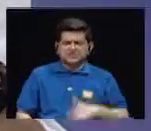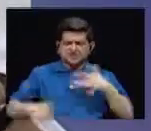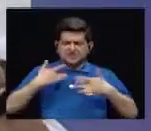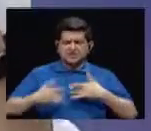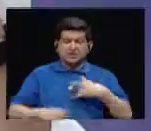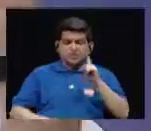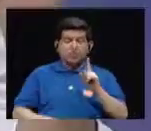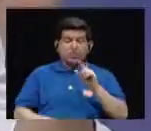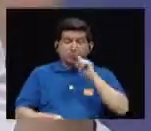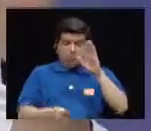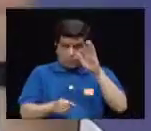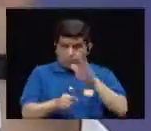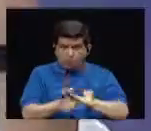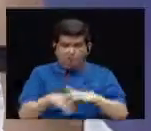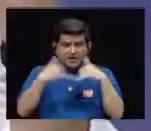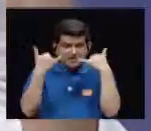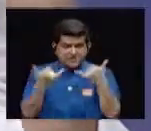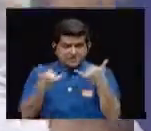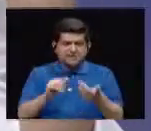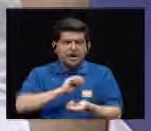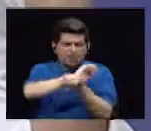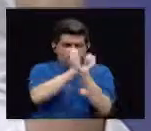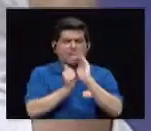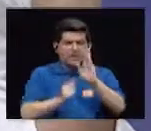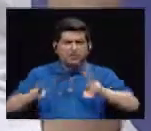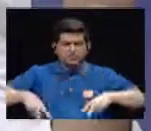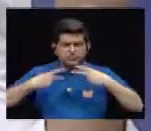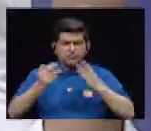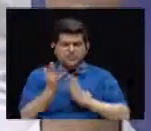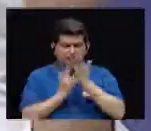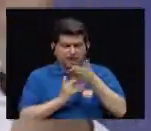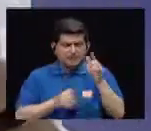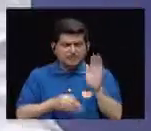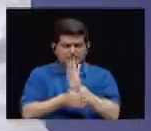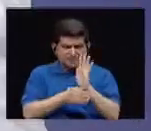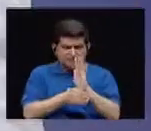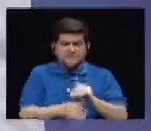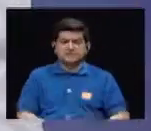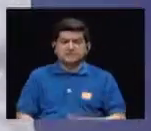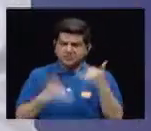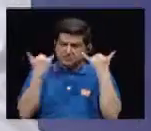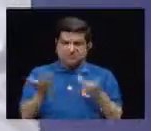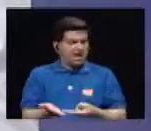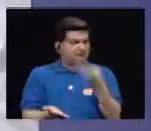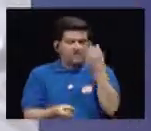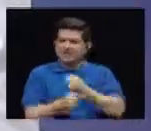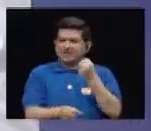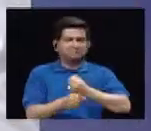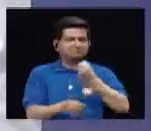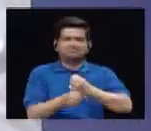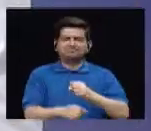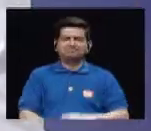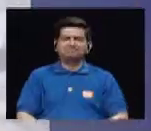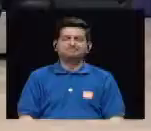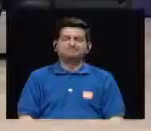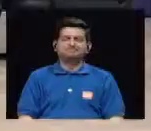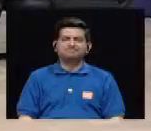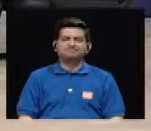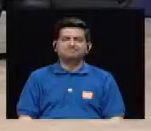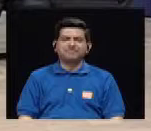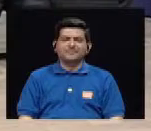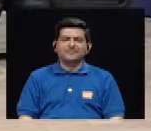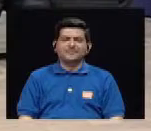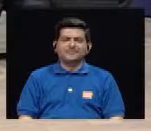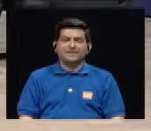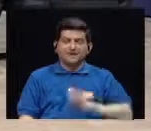llegue, ¿verdad? Y cumpla, y haya tal vez modificado, cambiado su vida a través de esto, para mí ya valió el trabajo. Así es. Y